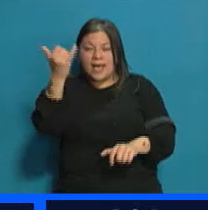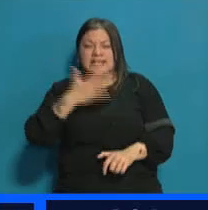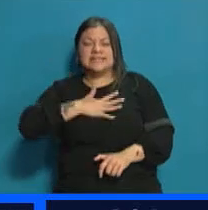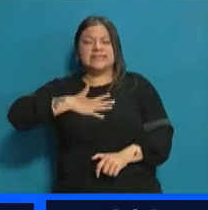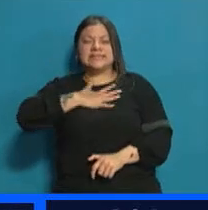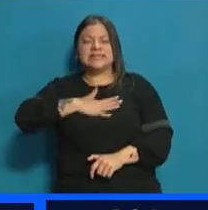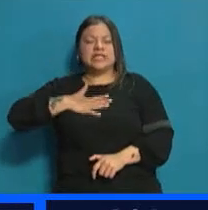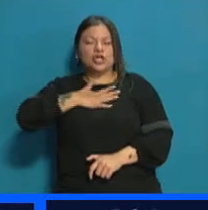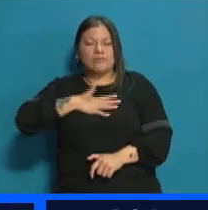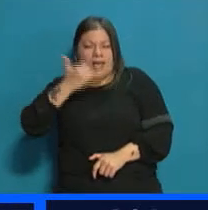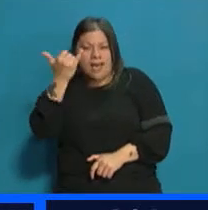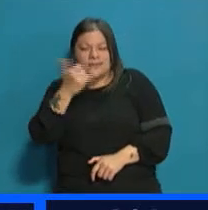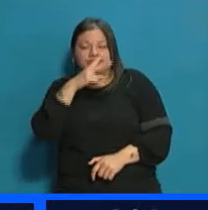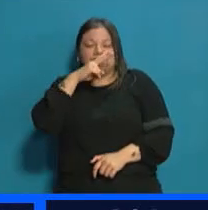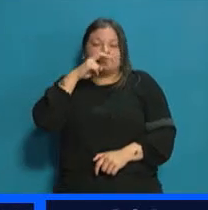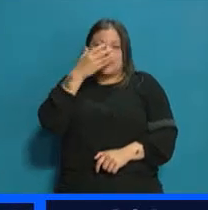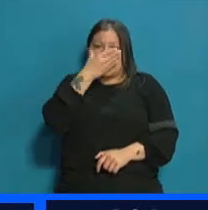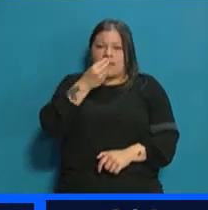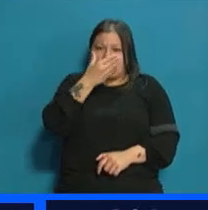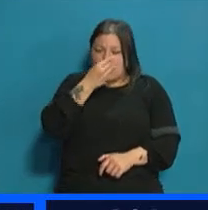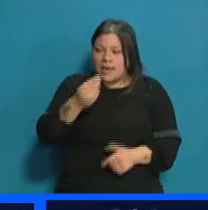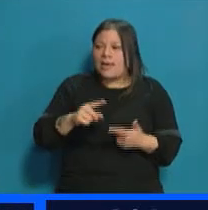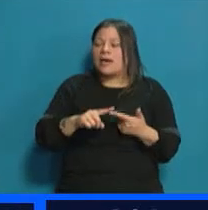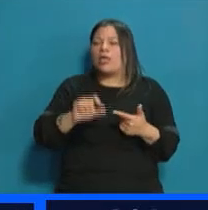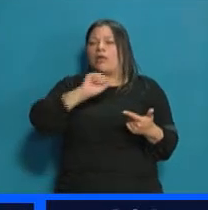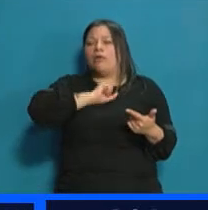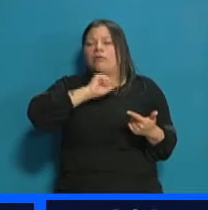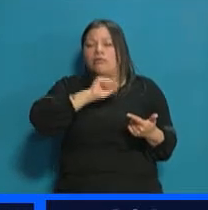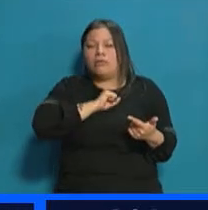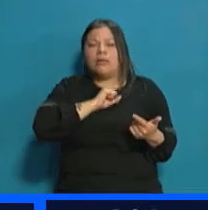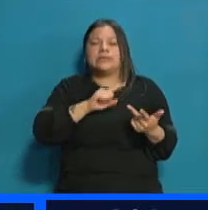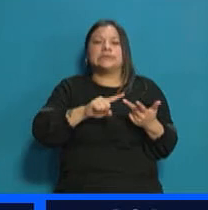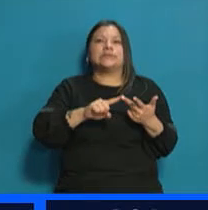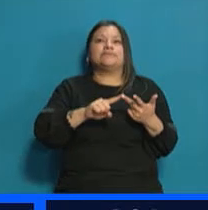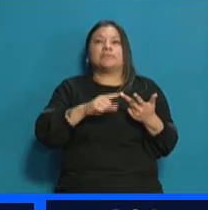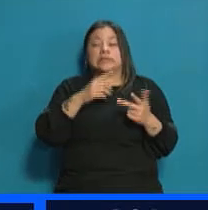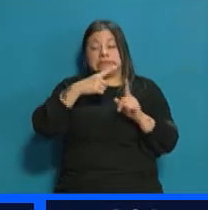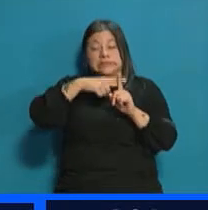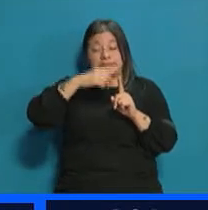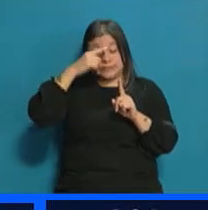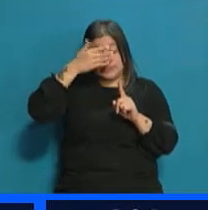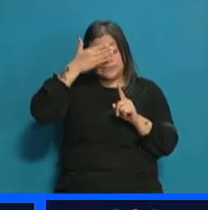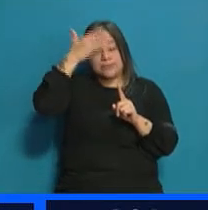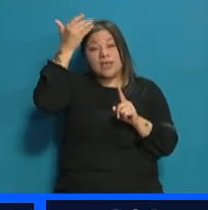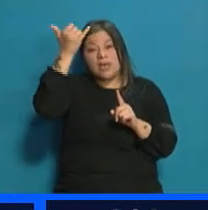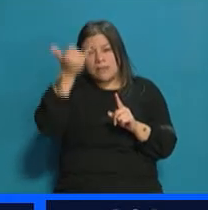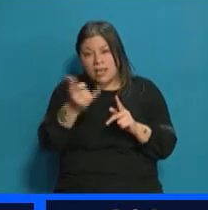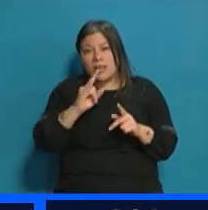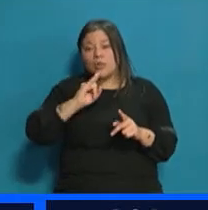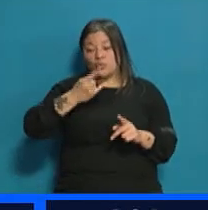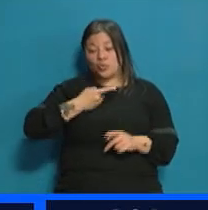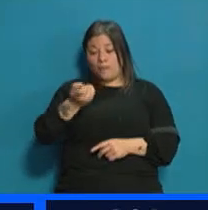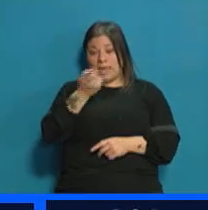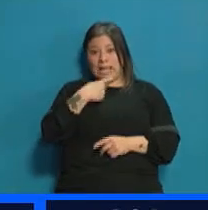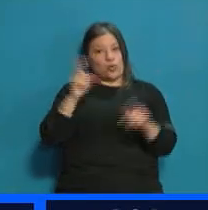respiratorios, está con mucosidad, con tos, tiene algunas líneas de temperatura, lo que hay que hacer es no automedicarse,